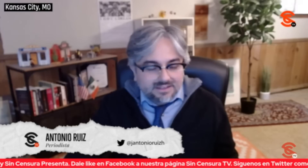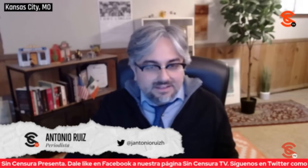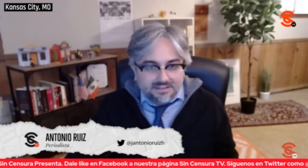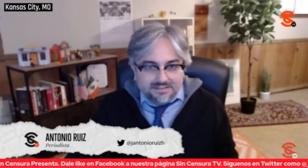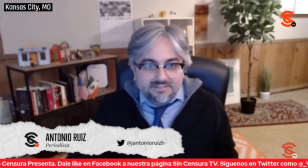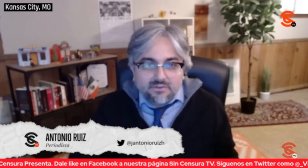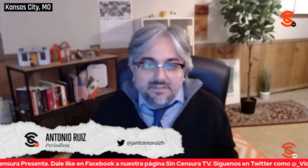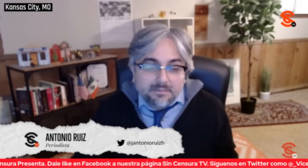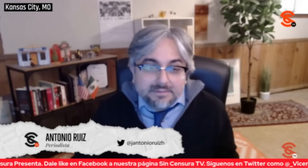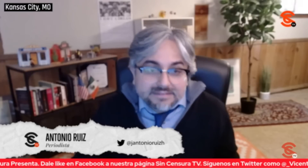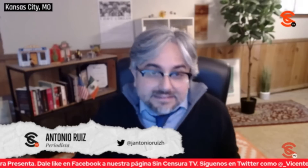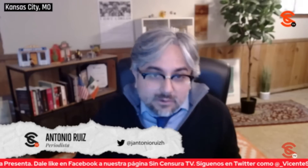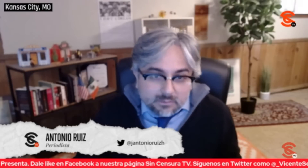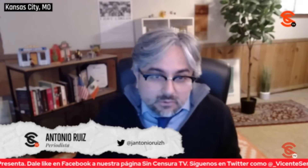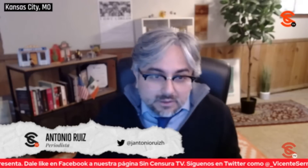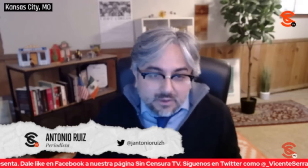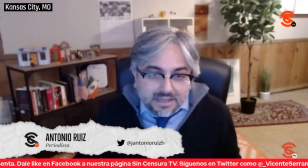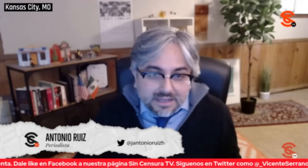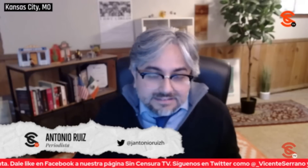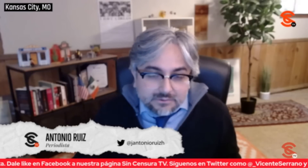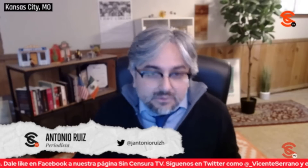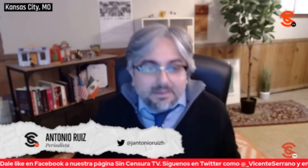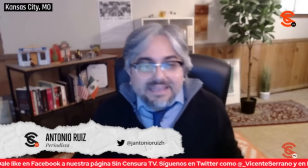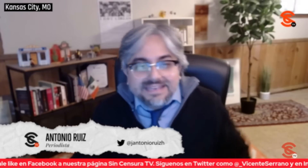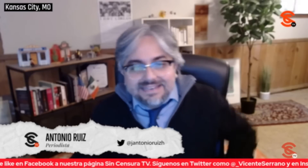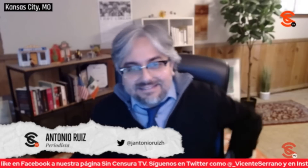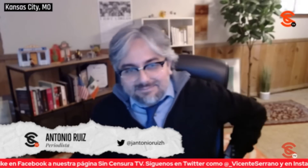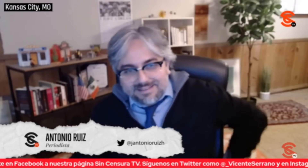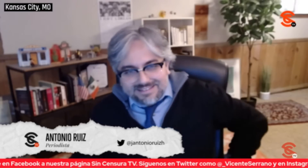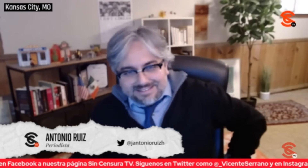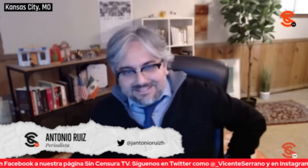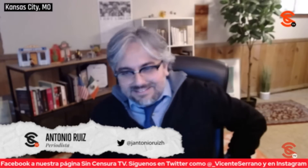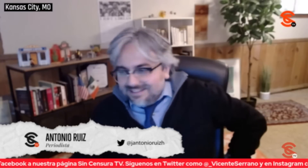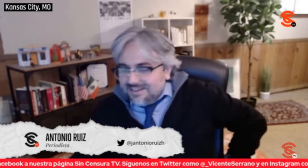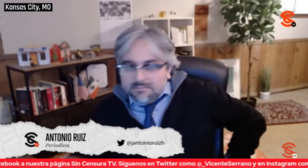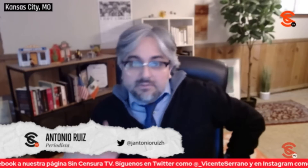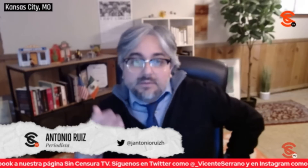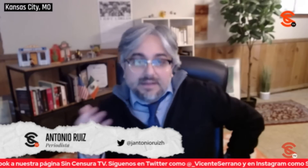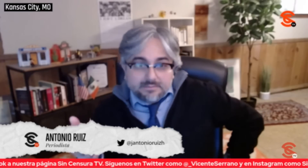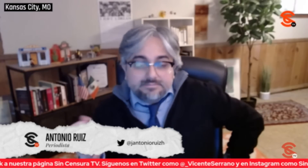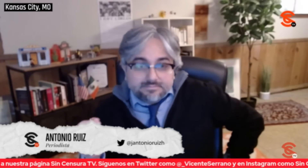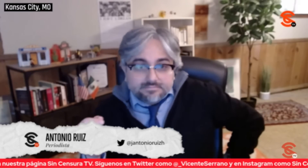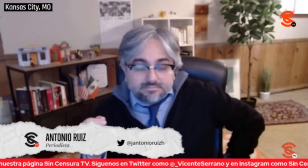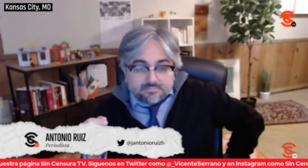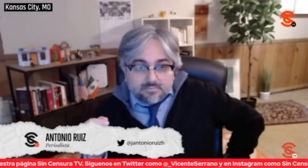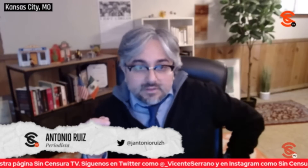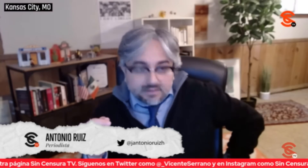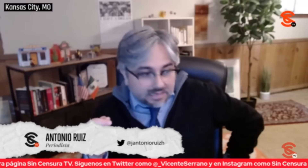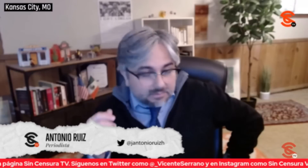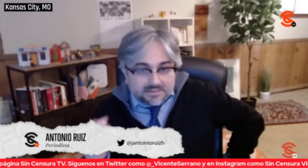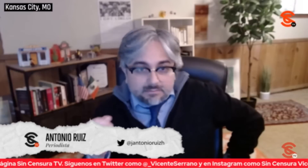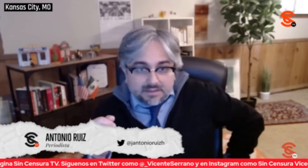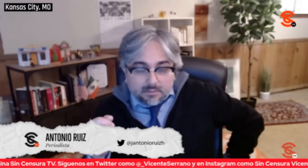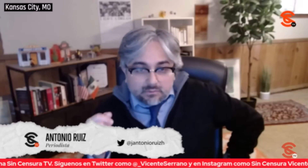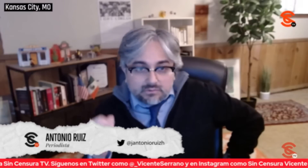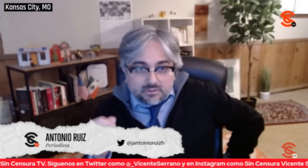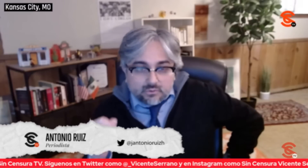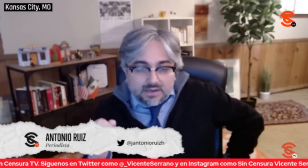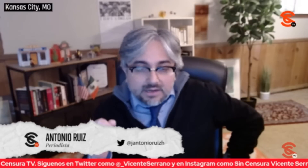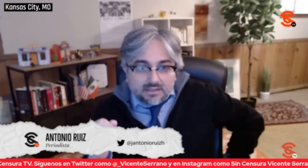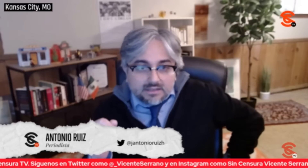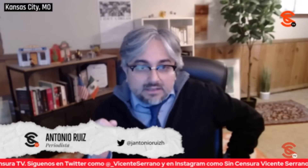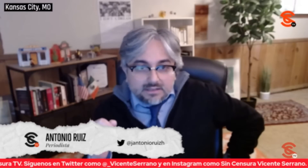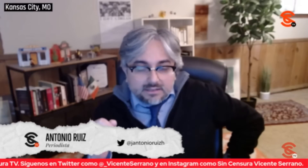con sanciones al presidente López Obrador acá en Estados Unidos. Imagínense. Vamos a hablar de la víctima de